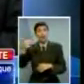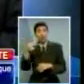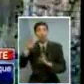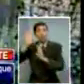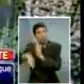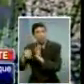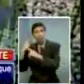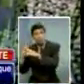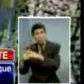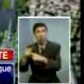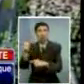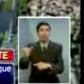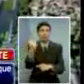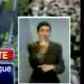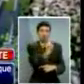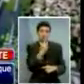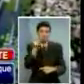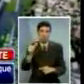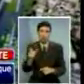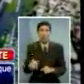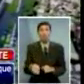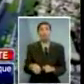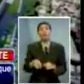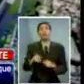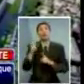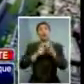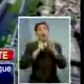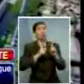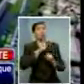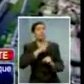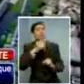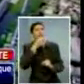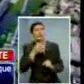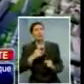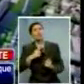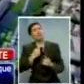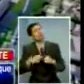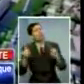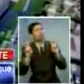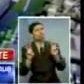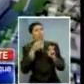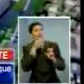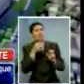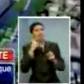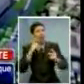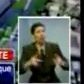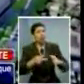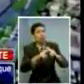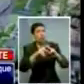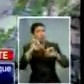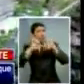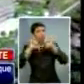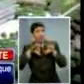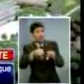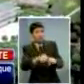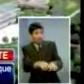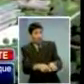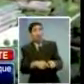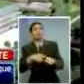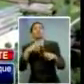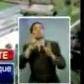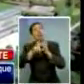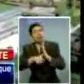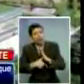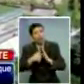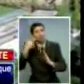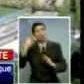Algunos dicen precisamente lo contrario, que es muchísimo más caro, que es incluso más lento, y que finalmente acá hay un tema también